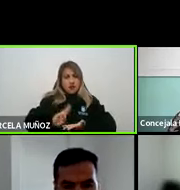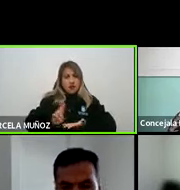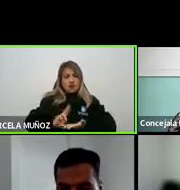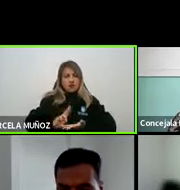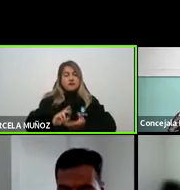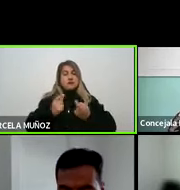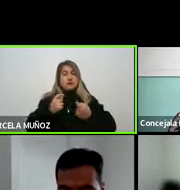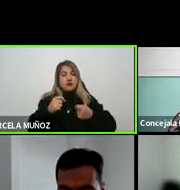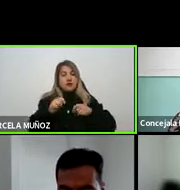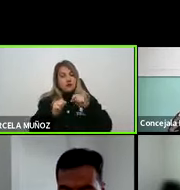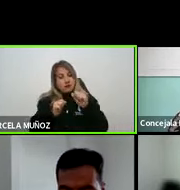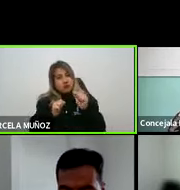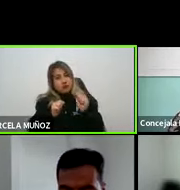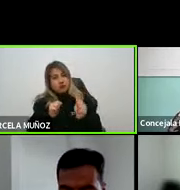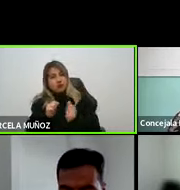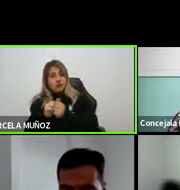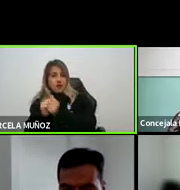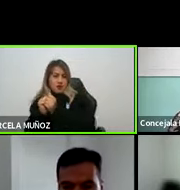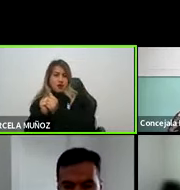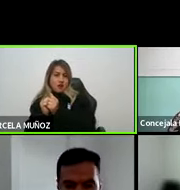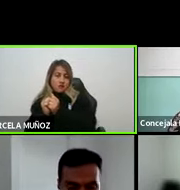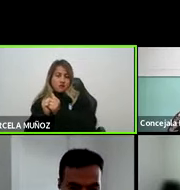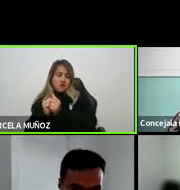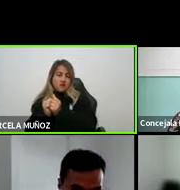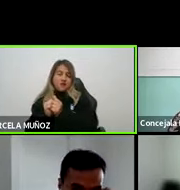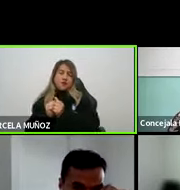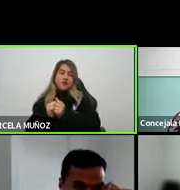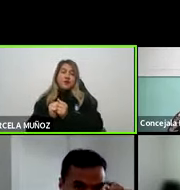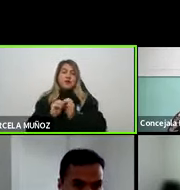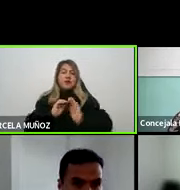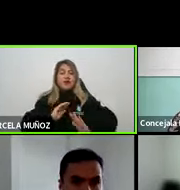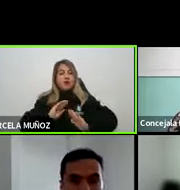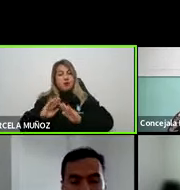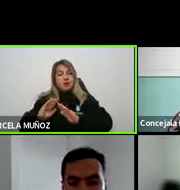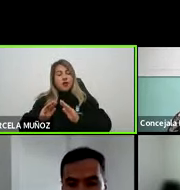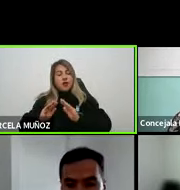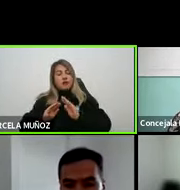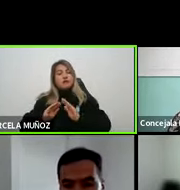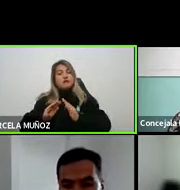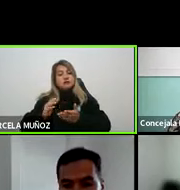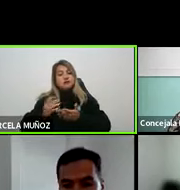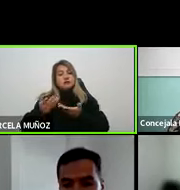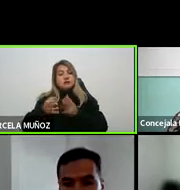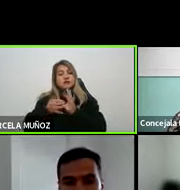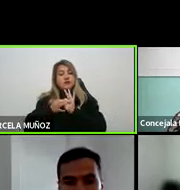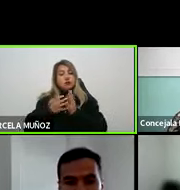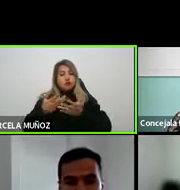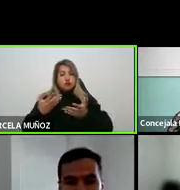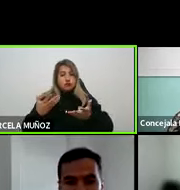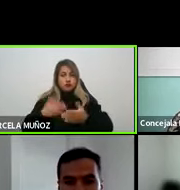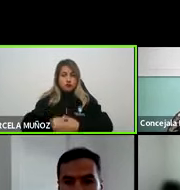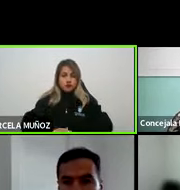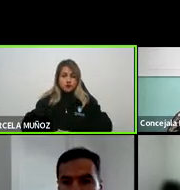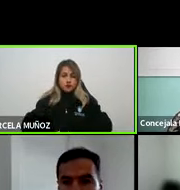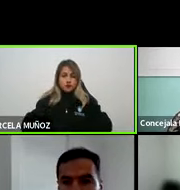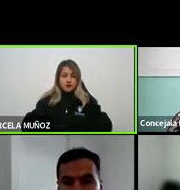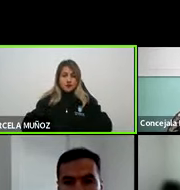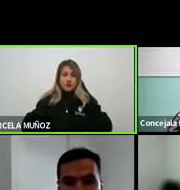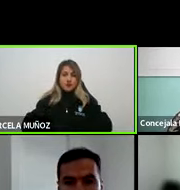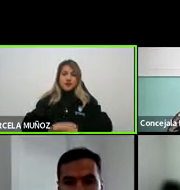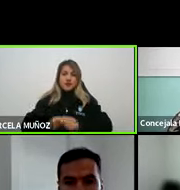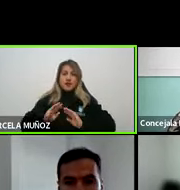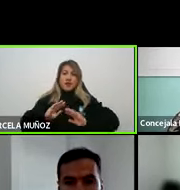acompañar, tratamos de estar un poco en el territorio, y eso se agradece bastante. Apoyo